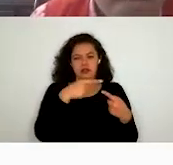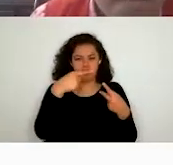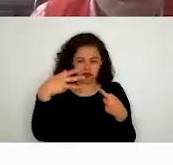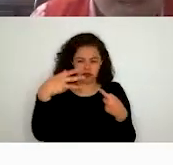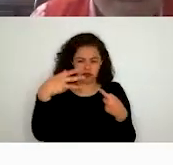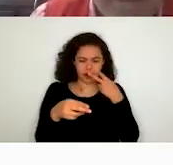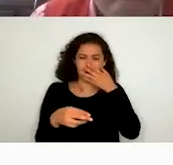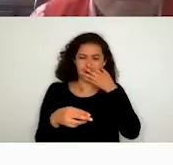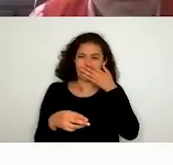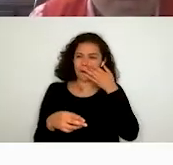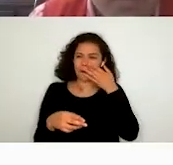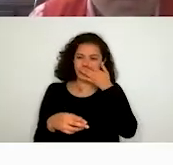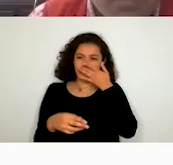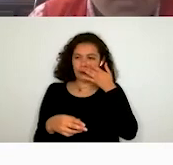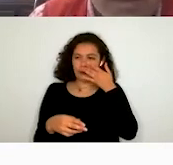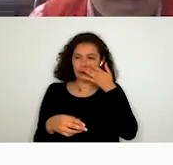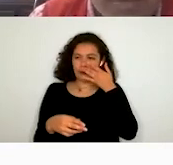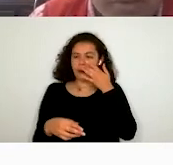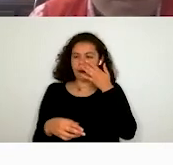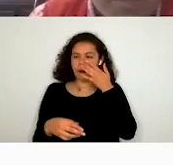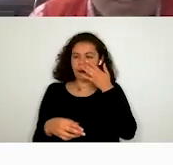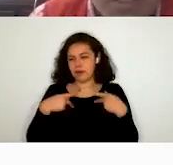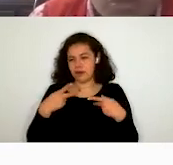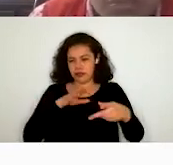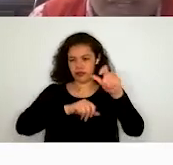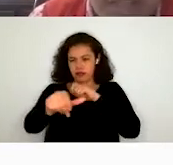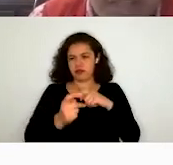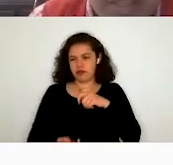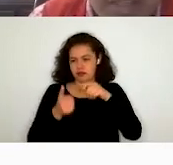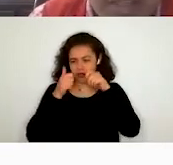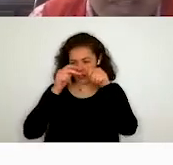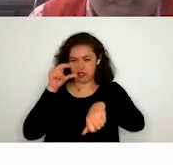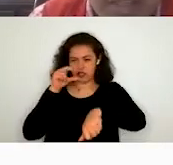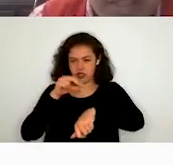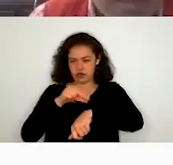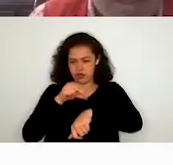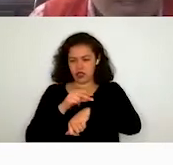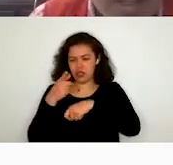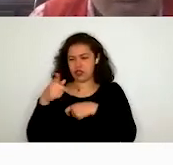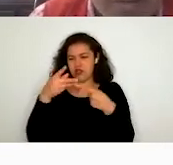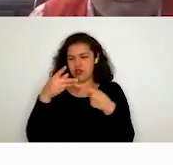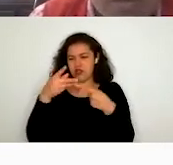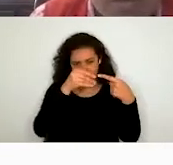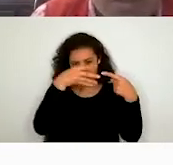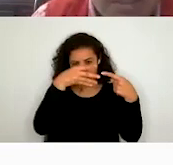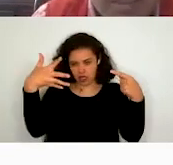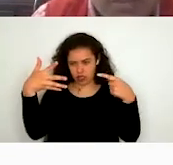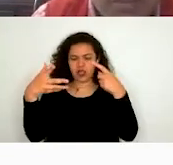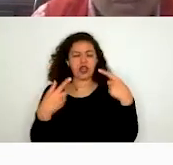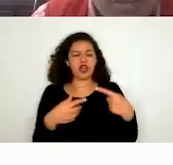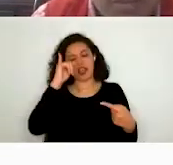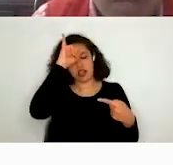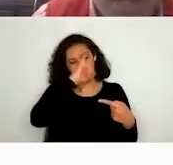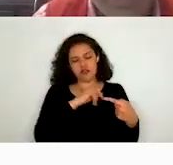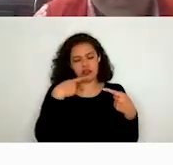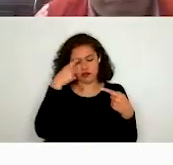un suplente, un jefe de brigada de primeros auxilios con sus brigadistas, un jefe de brigada de prevención y combate de incendios con